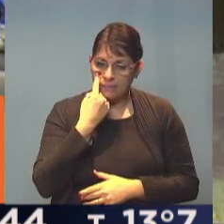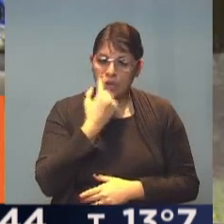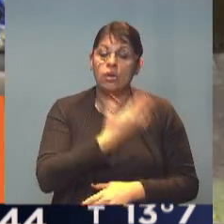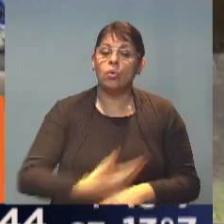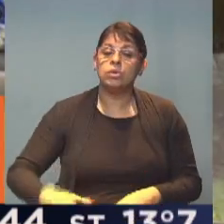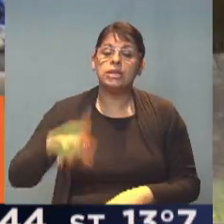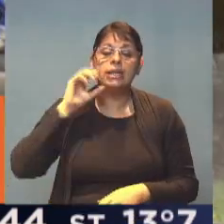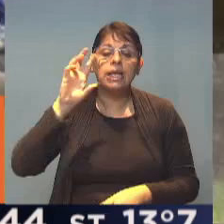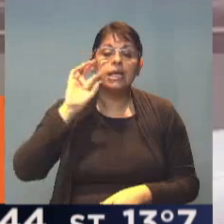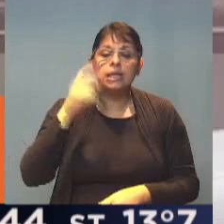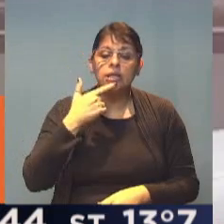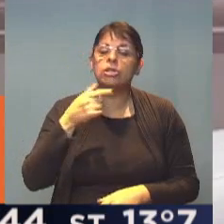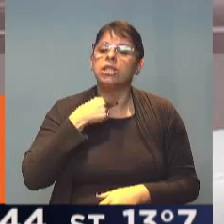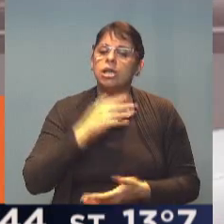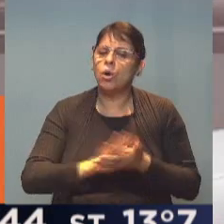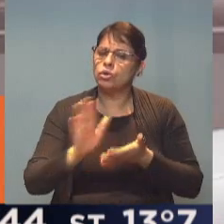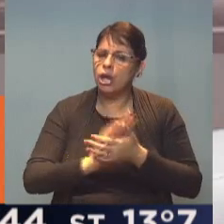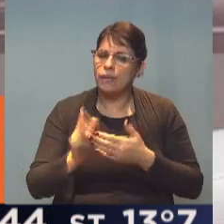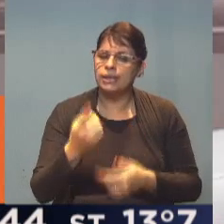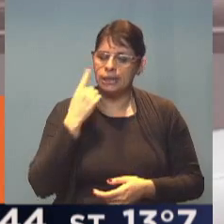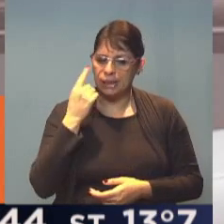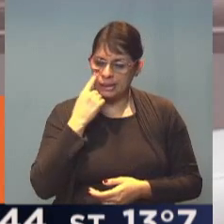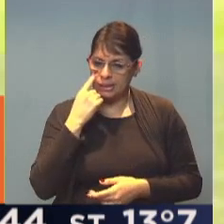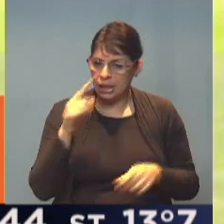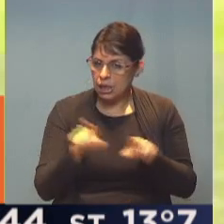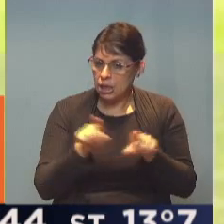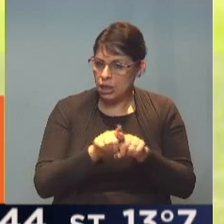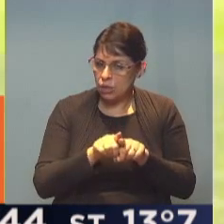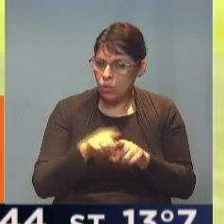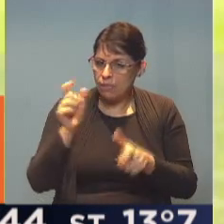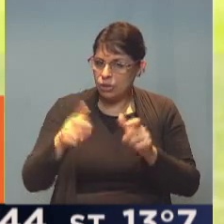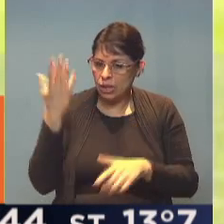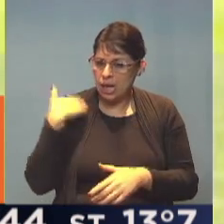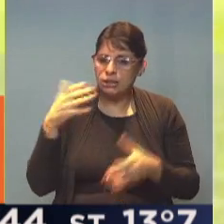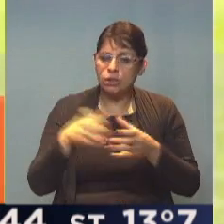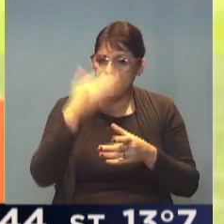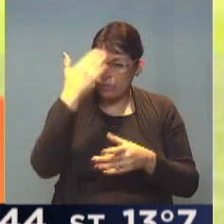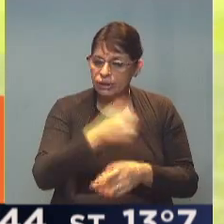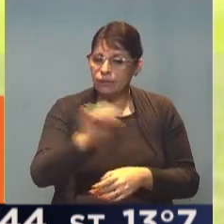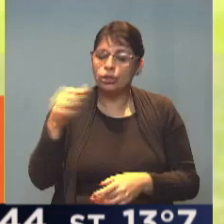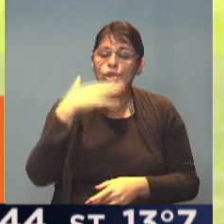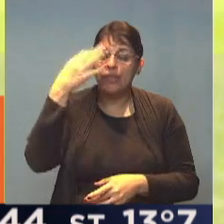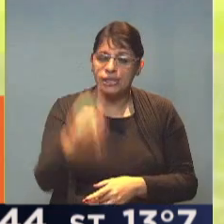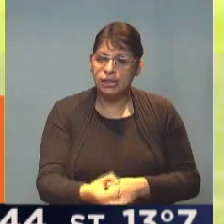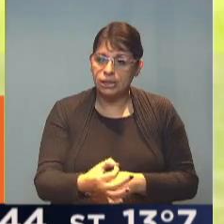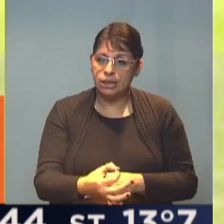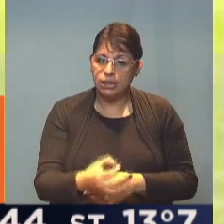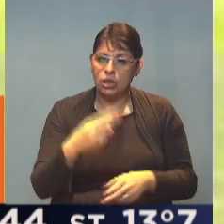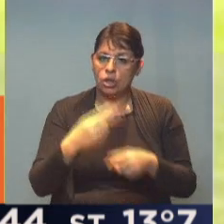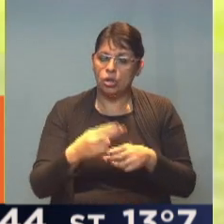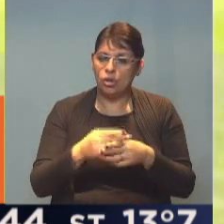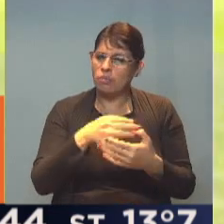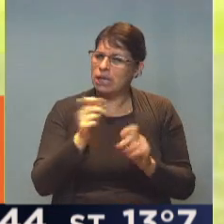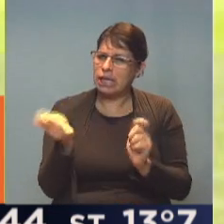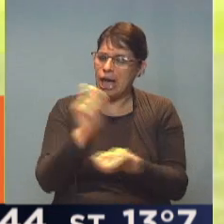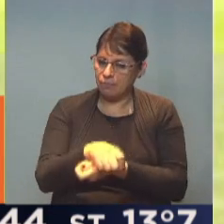Fabián Ríos busca su reelección. Es la misma gente del Frente para la Victoria que decidió sacarse el nombre de Frente para